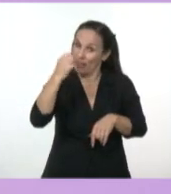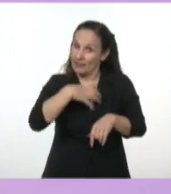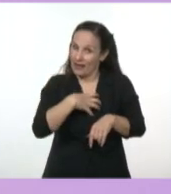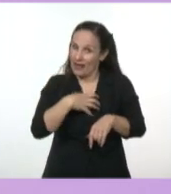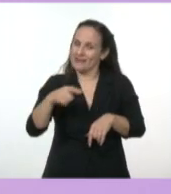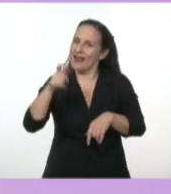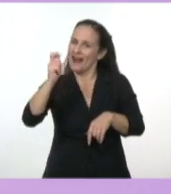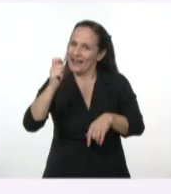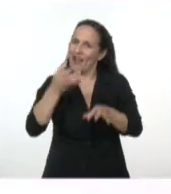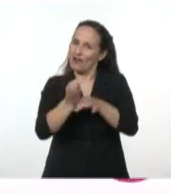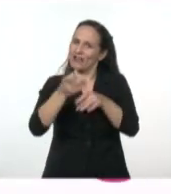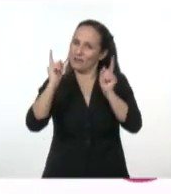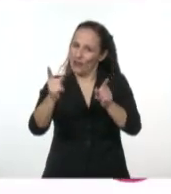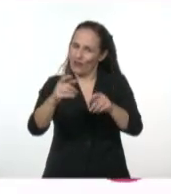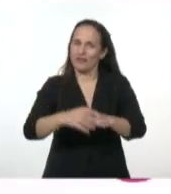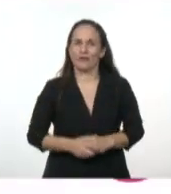enseguida seguimos educando.